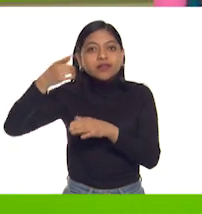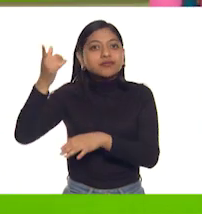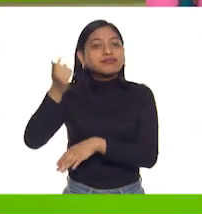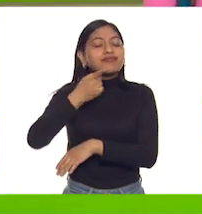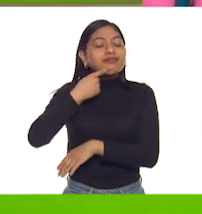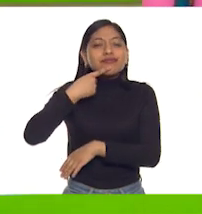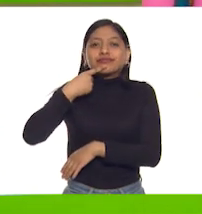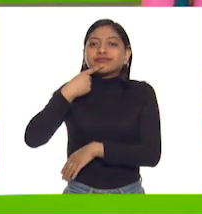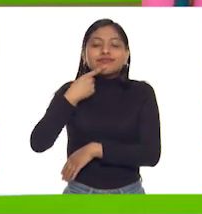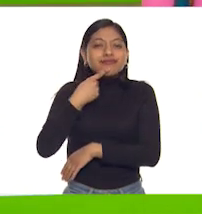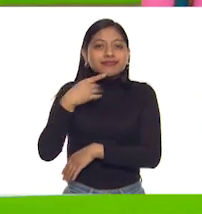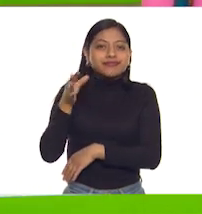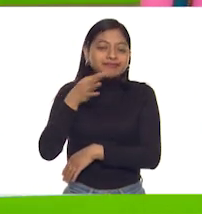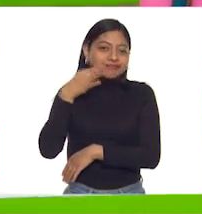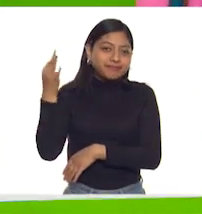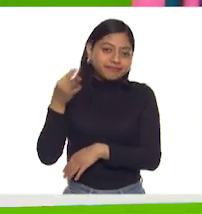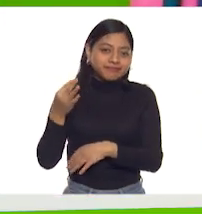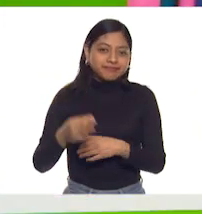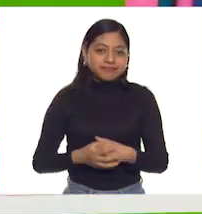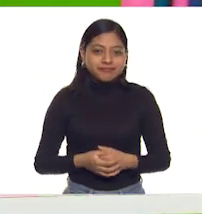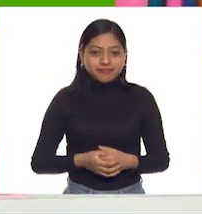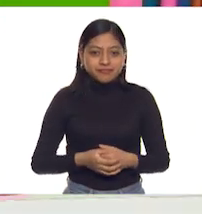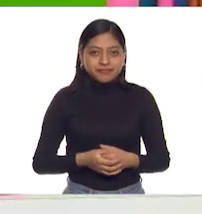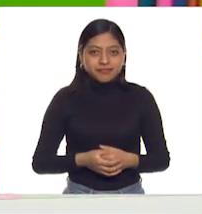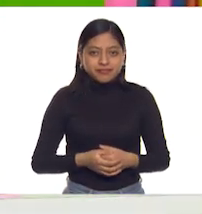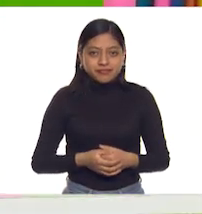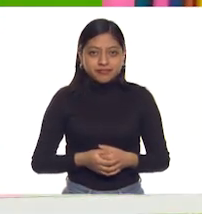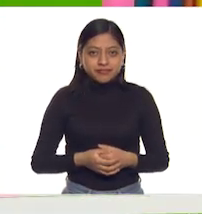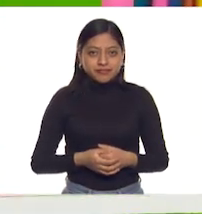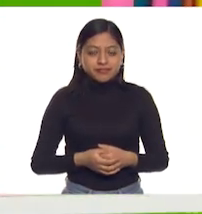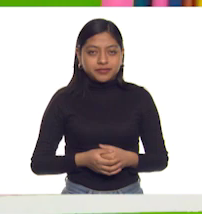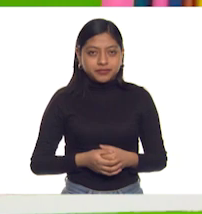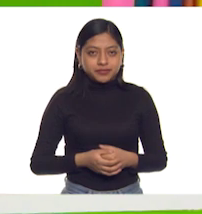a ella le gustaba.